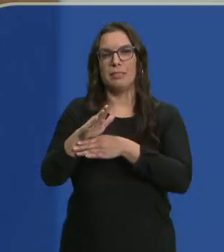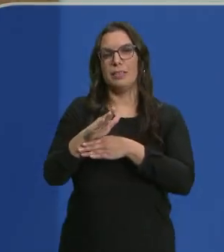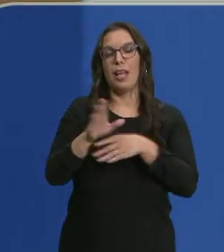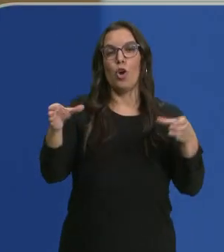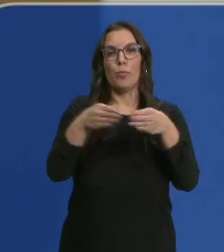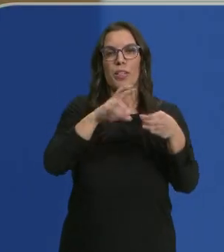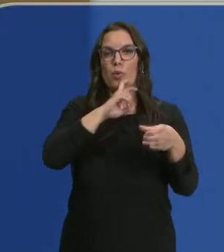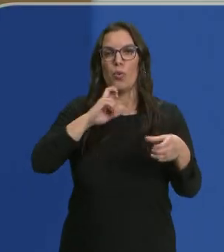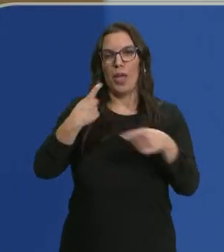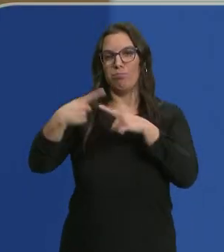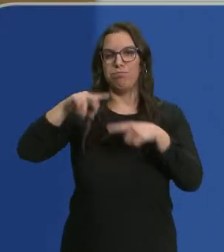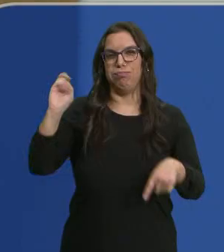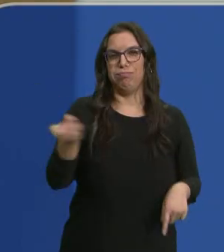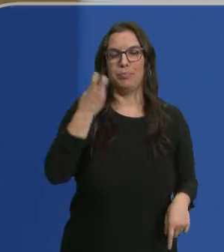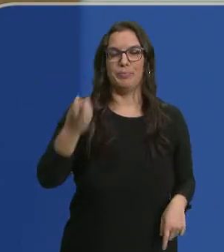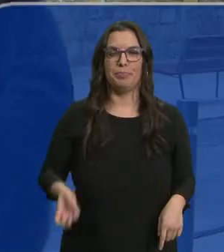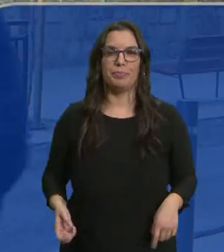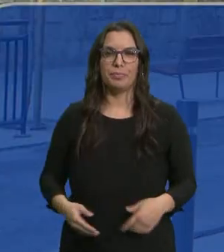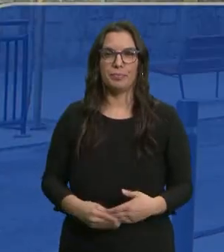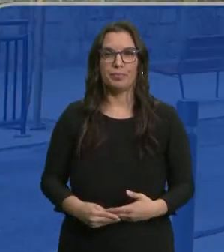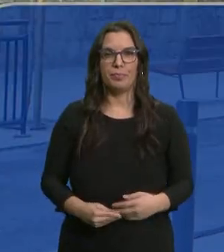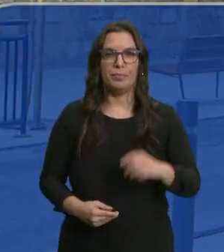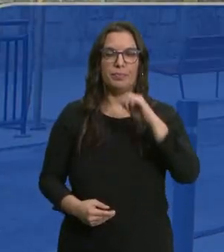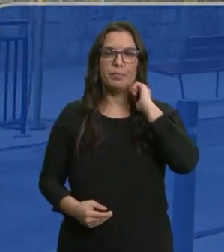toda la comunidad judía.